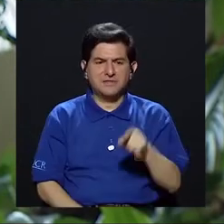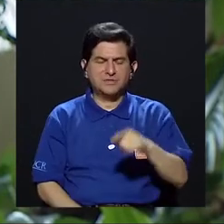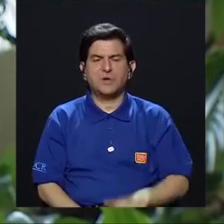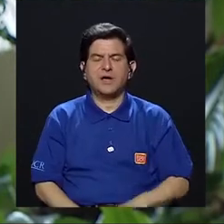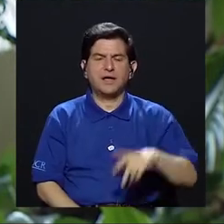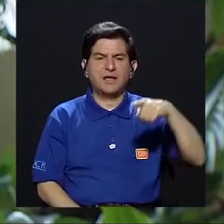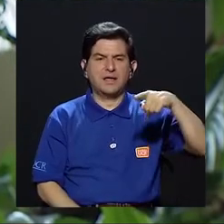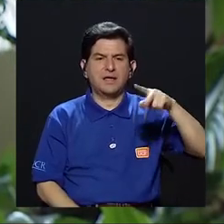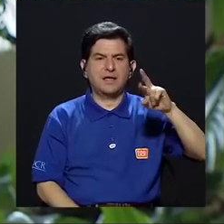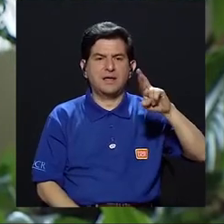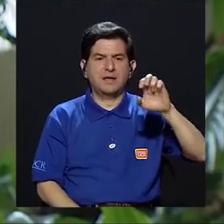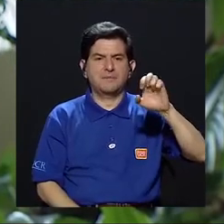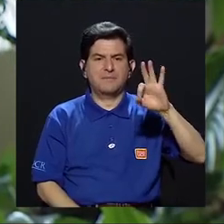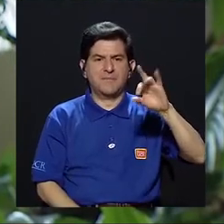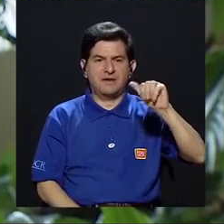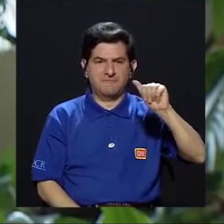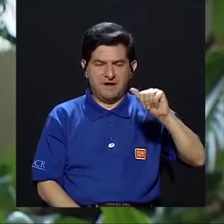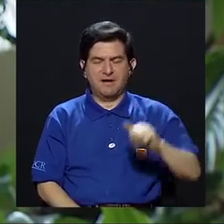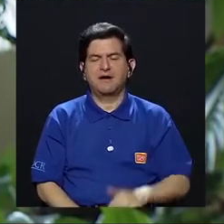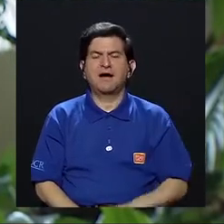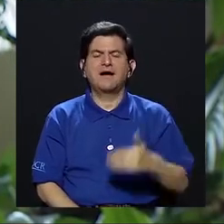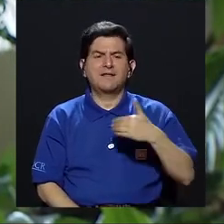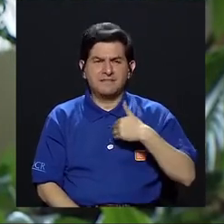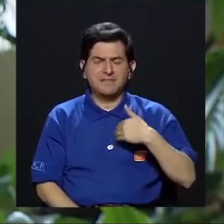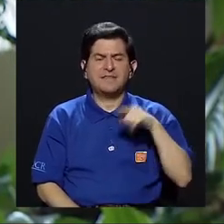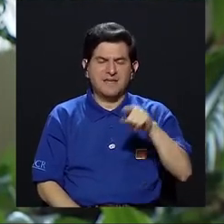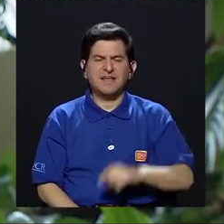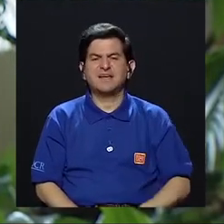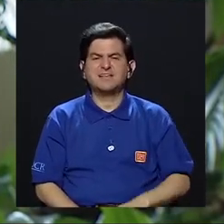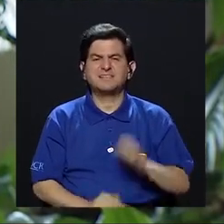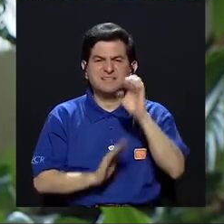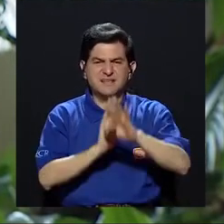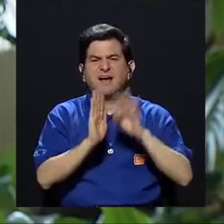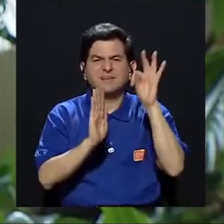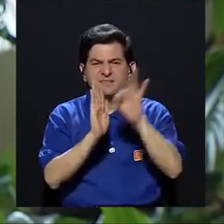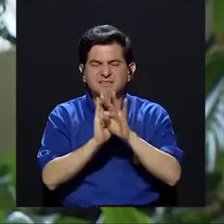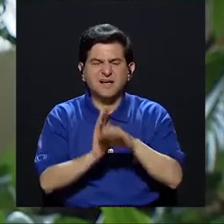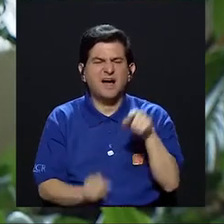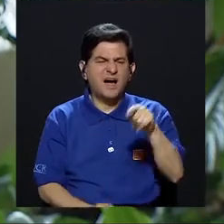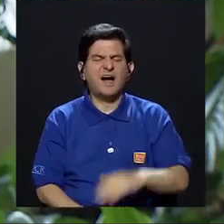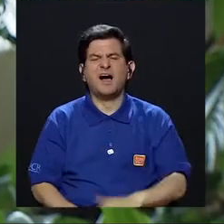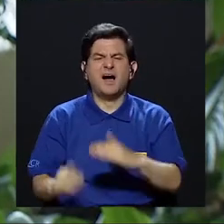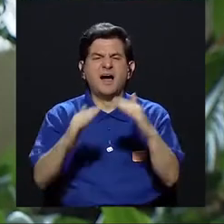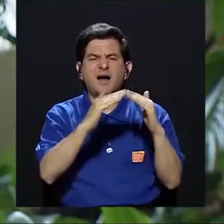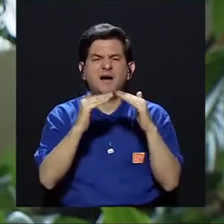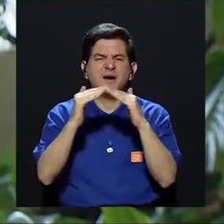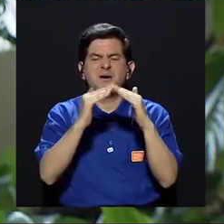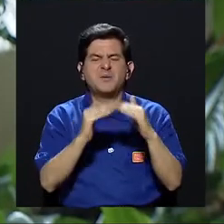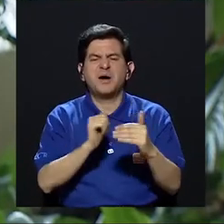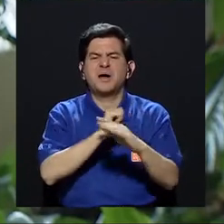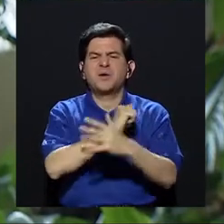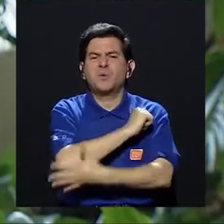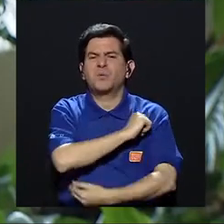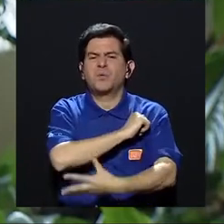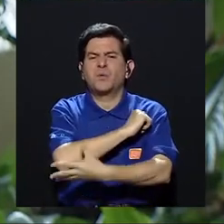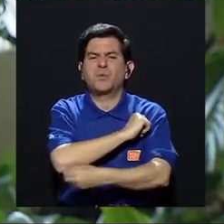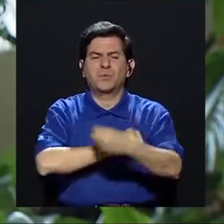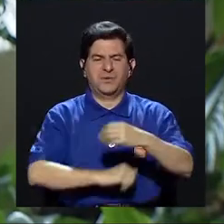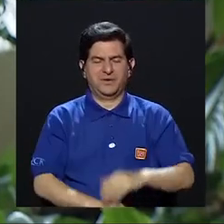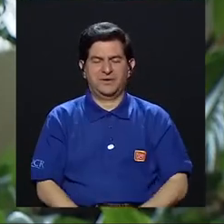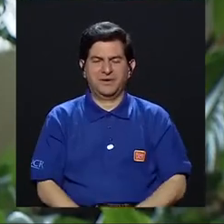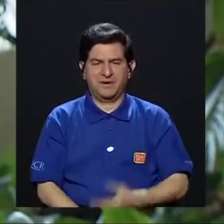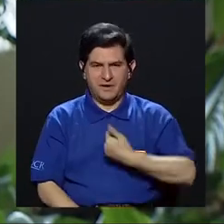de prefabricado muchas veces tiene ese estigma de que ahí viene un barrio de pobres. Entonces